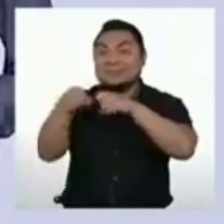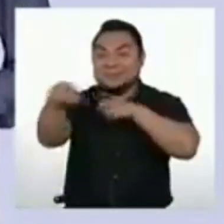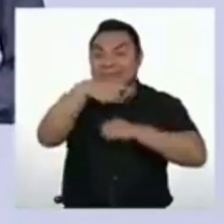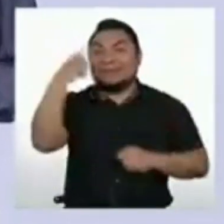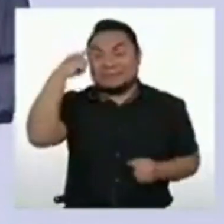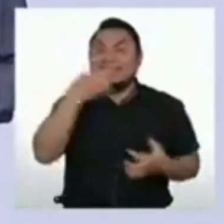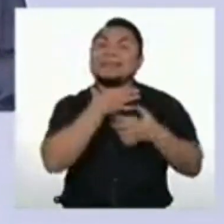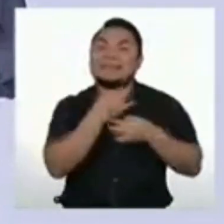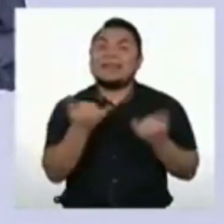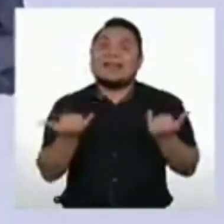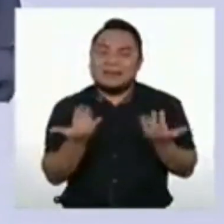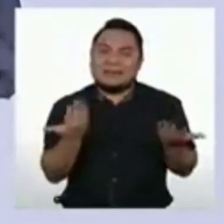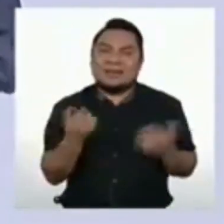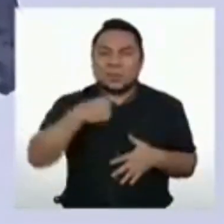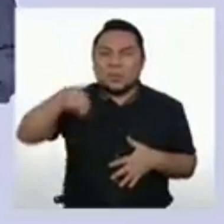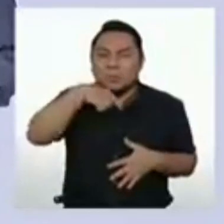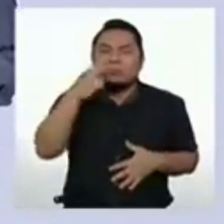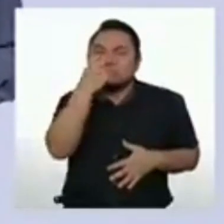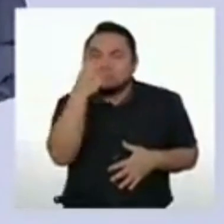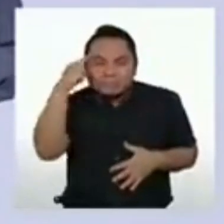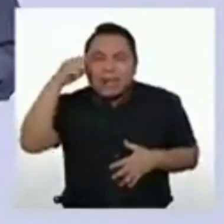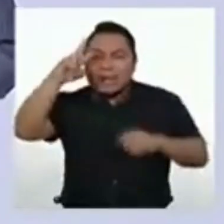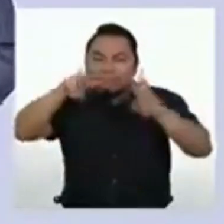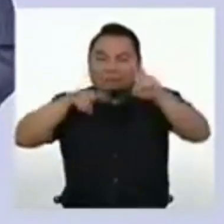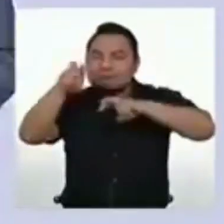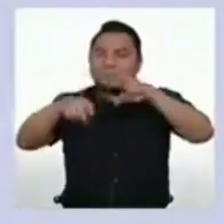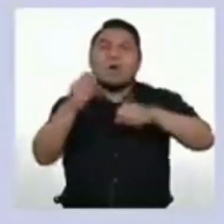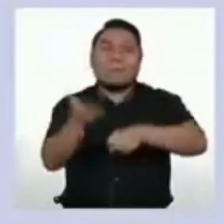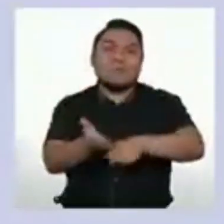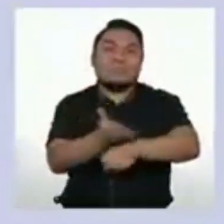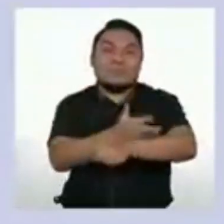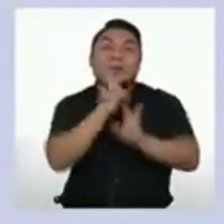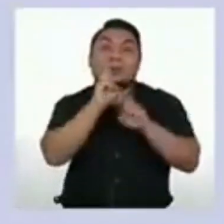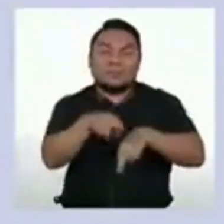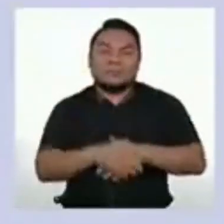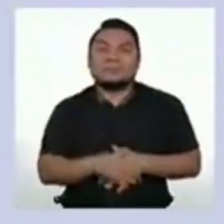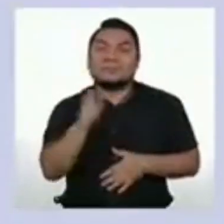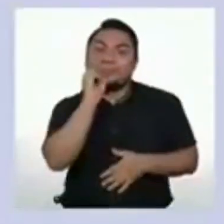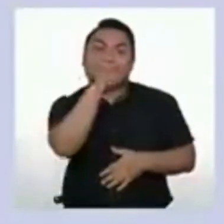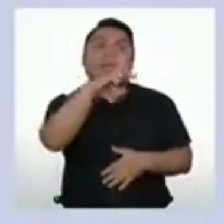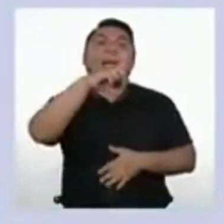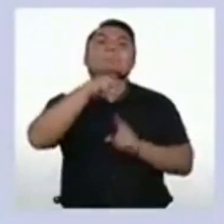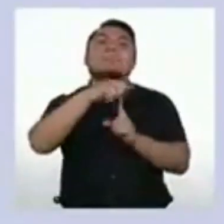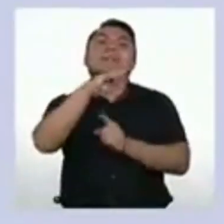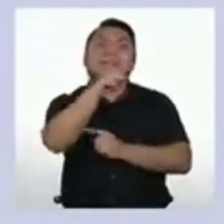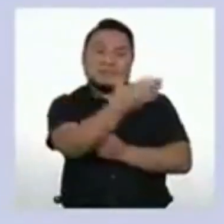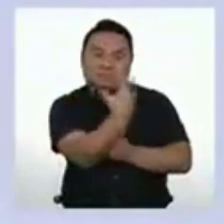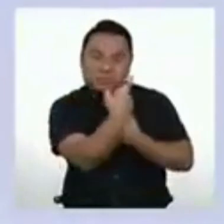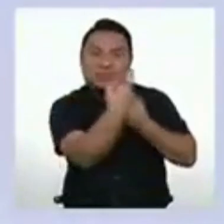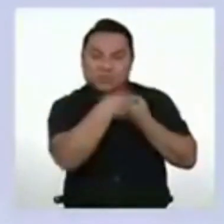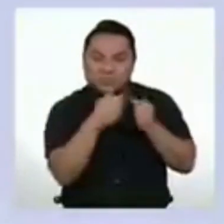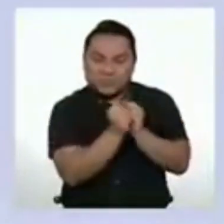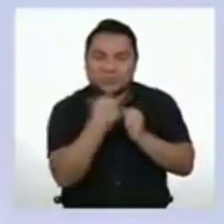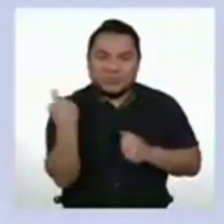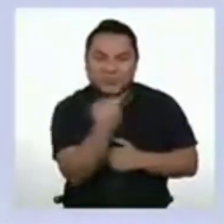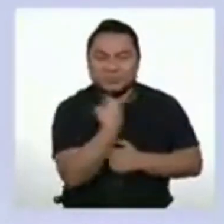Por eso, vamos a ir averiguando sus respuestas poco a poco. Le vamos a decir a Patricia que se una con nosotros,